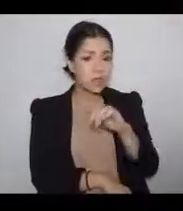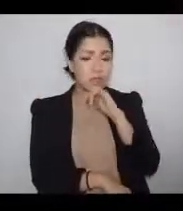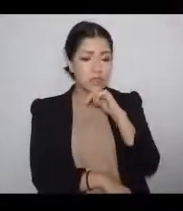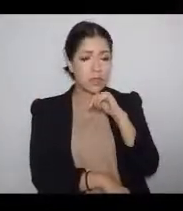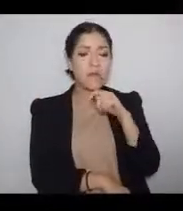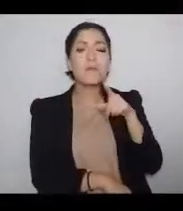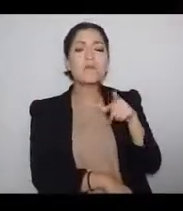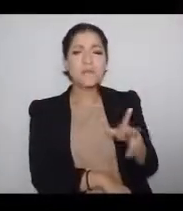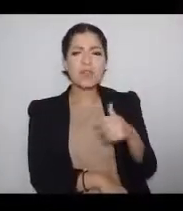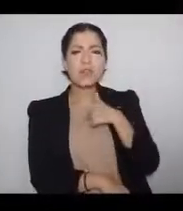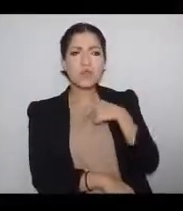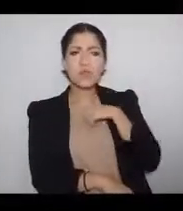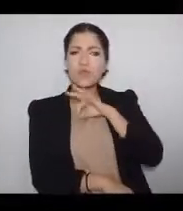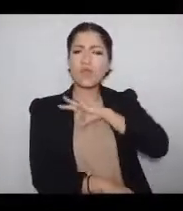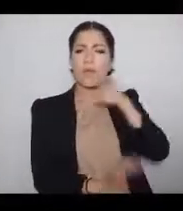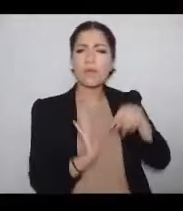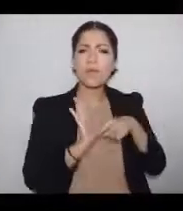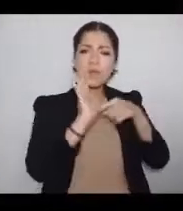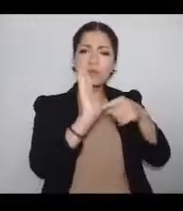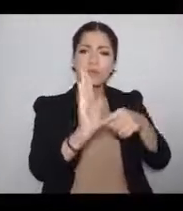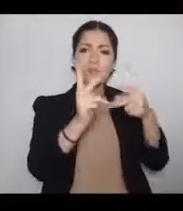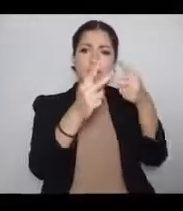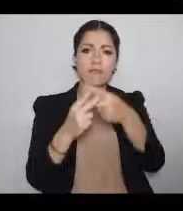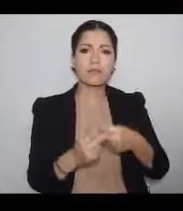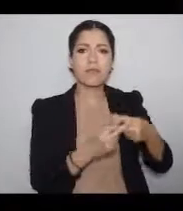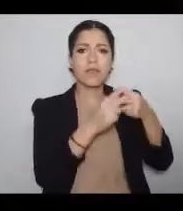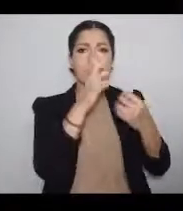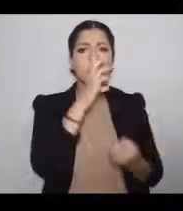conmigo. Tengo mi gloria.